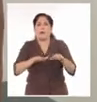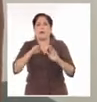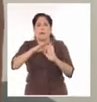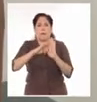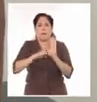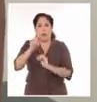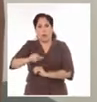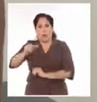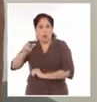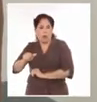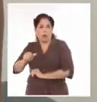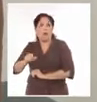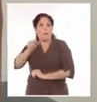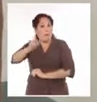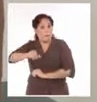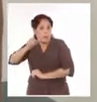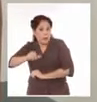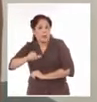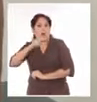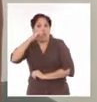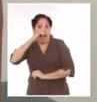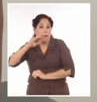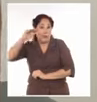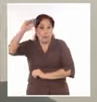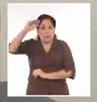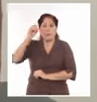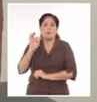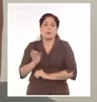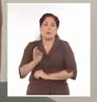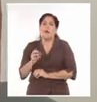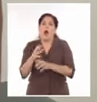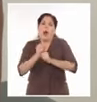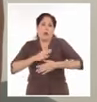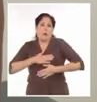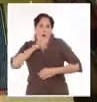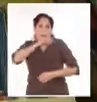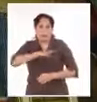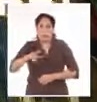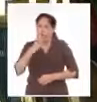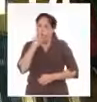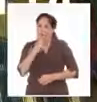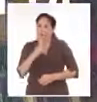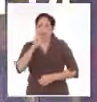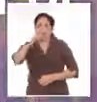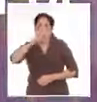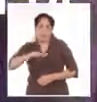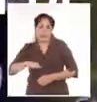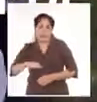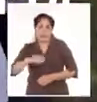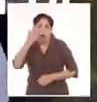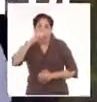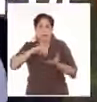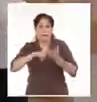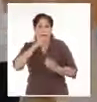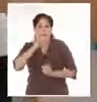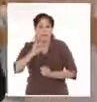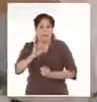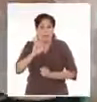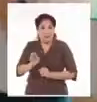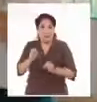metodológica para estos niveles educativos que acogen a nuestros niños, que atienden a nuestros niños. ACPEDI aglutina a las personas